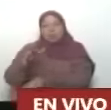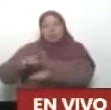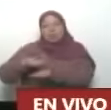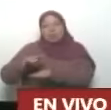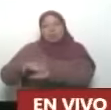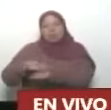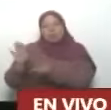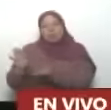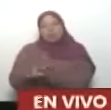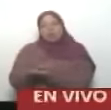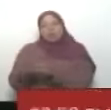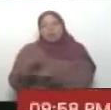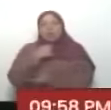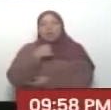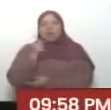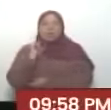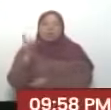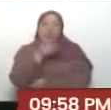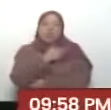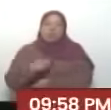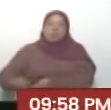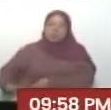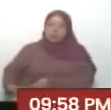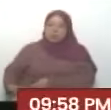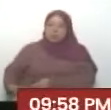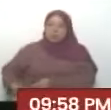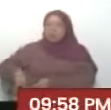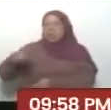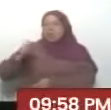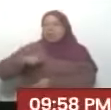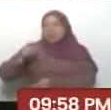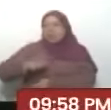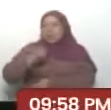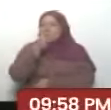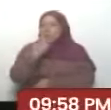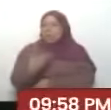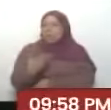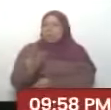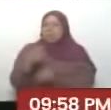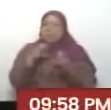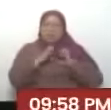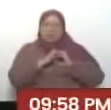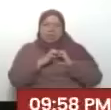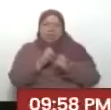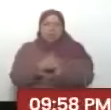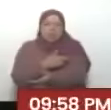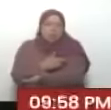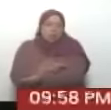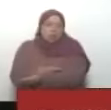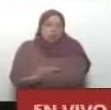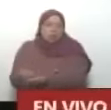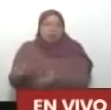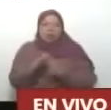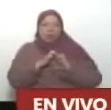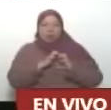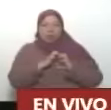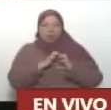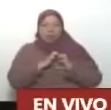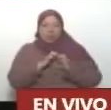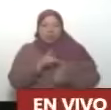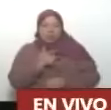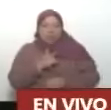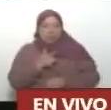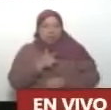dice... Me puse a escribir, me puse a pensar rapidito. Gracias por siempre darme la oportunidad de que en momentos que